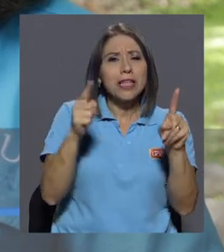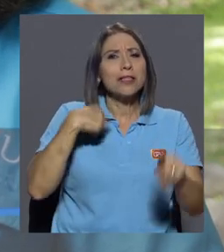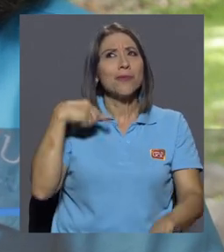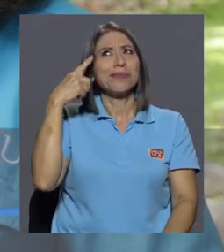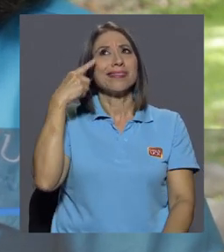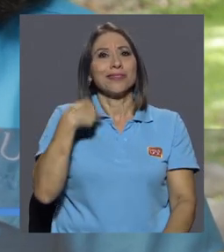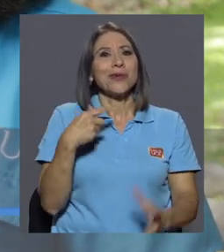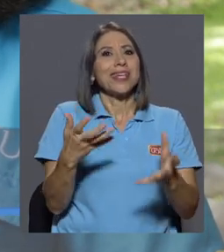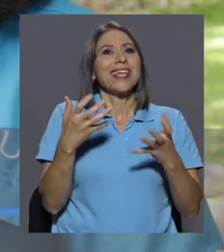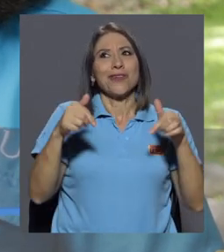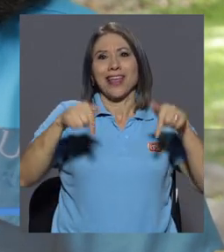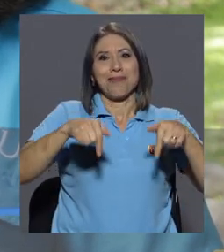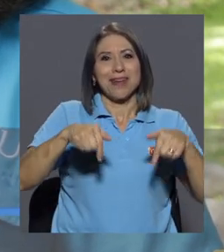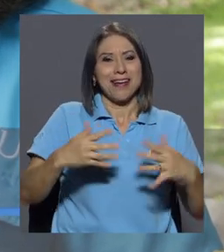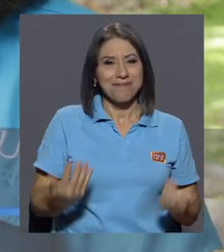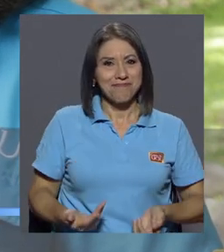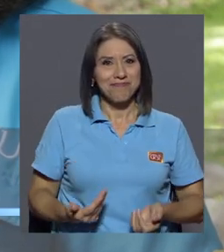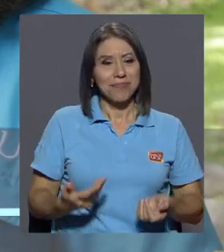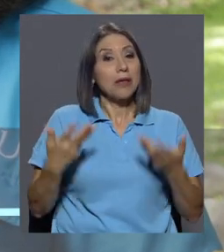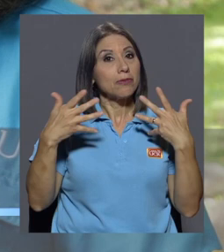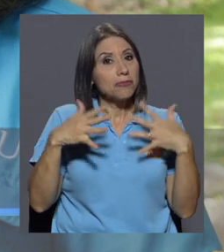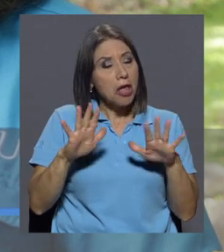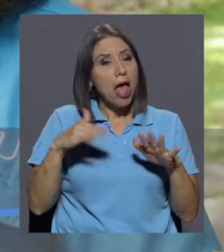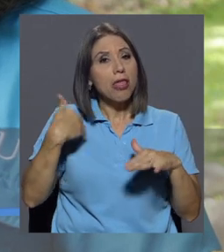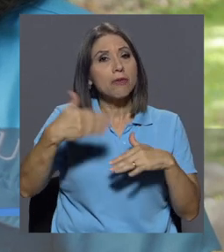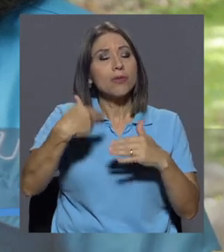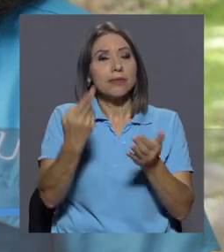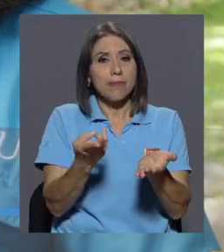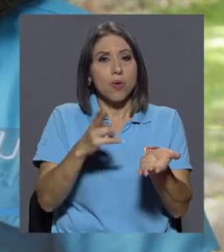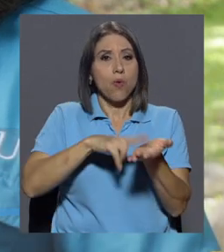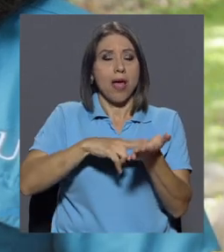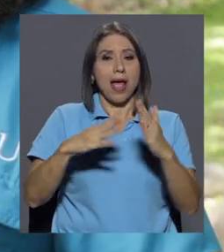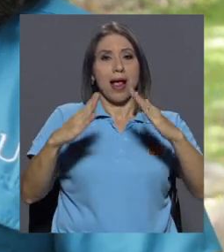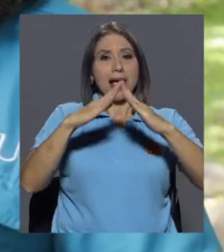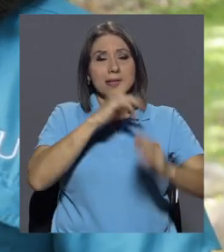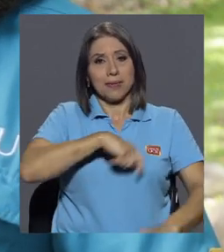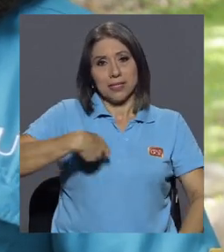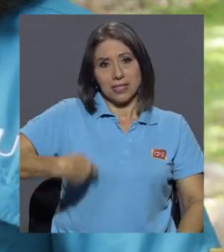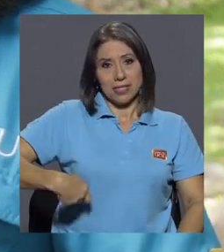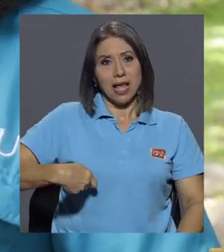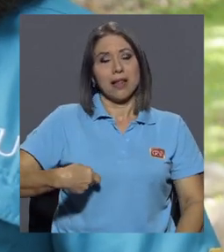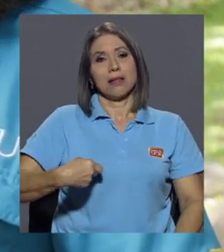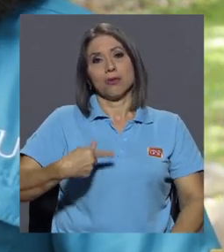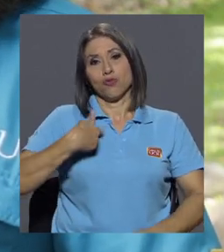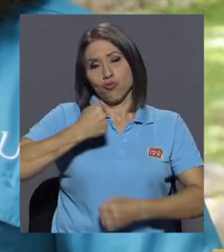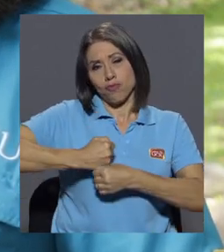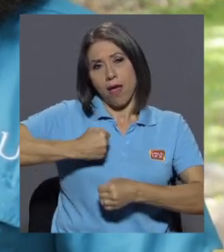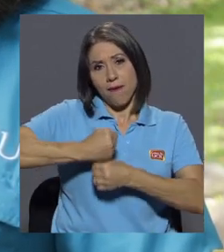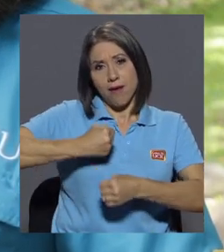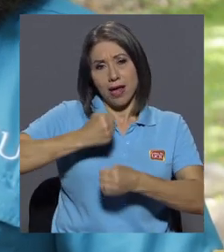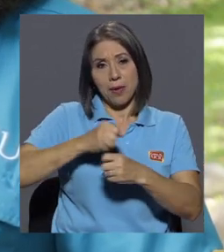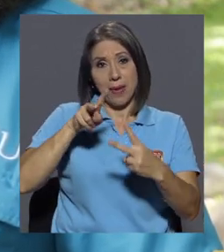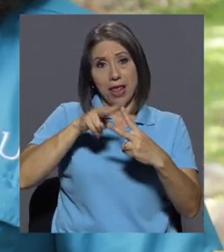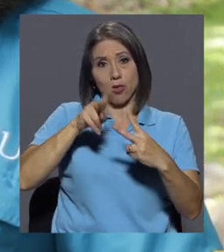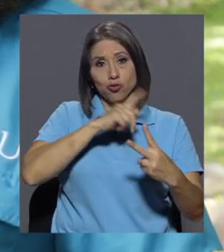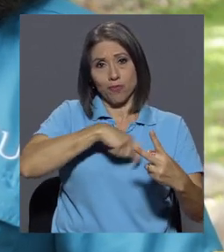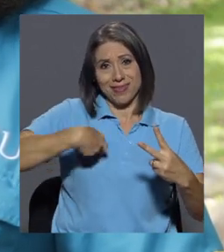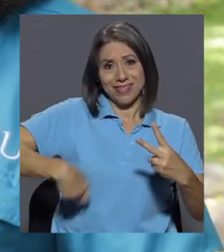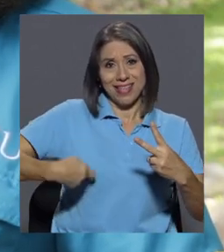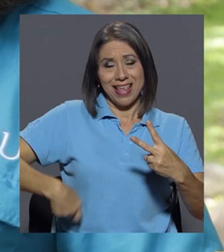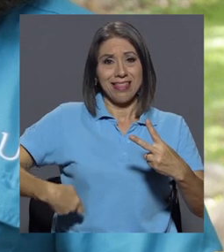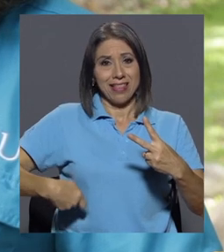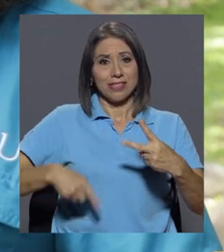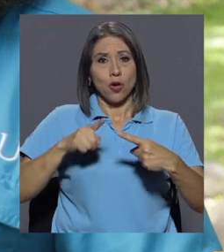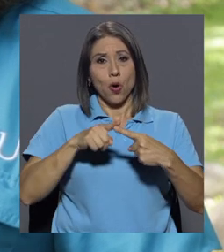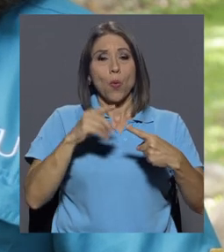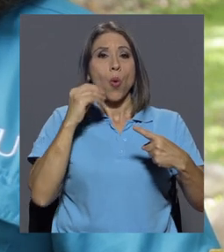quedarme acá. Después de eso fui contratado en la Casa Presidencial, donde trabajé para 2 presidentes, como